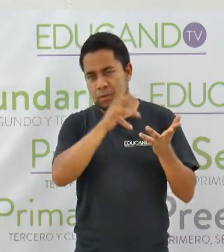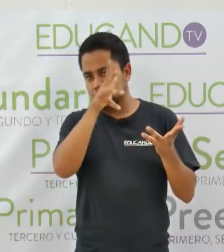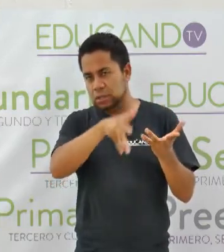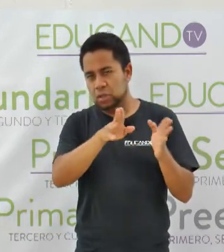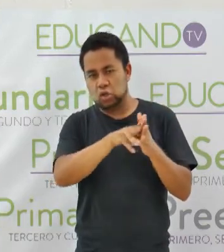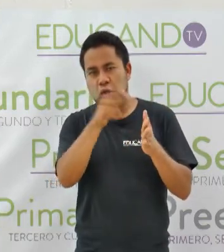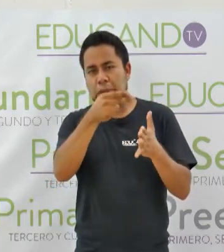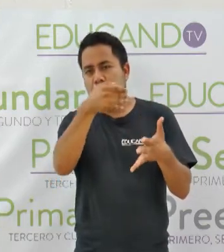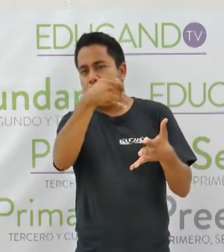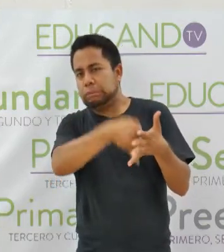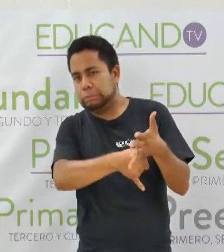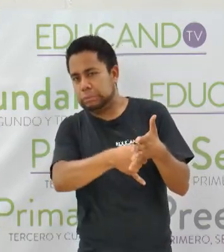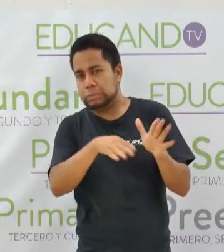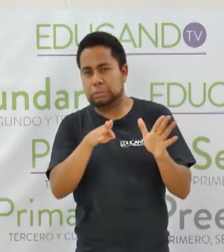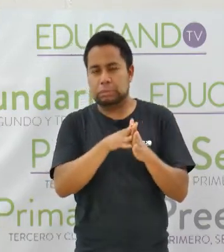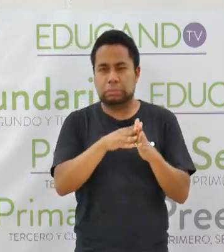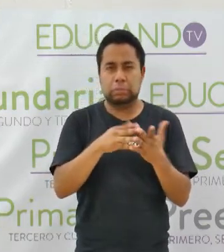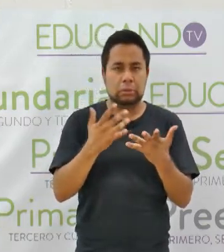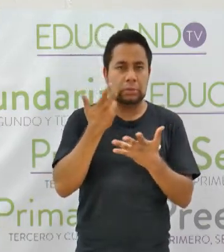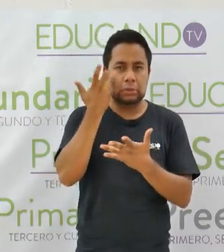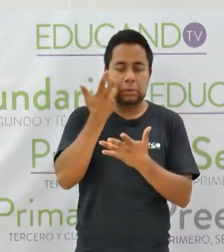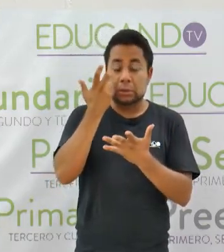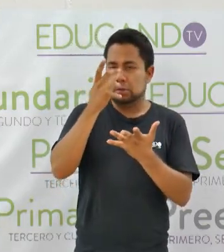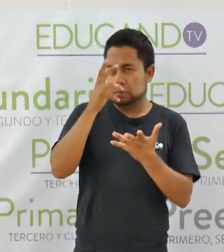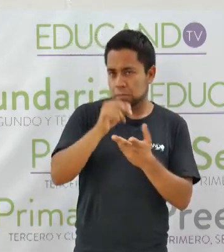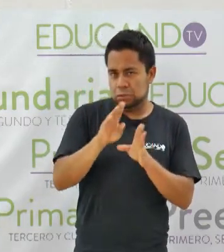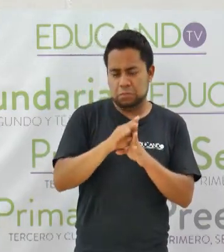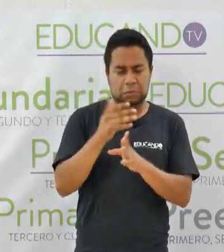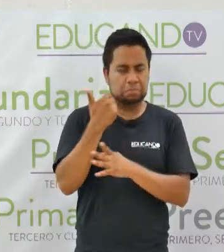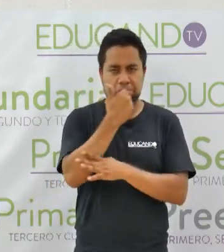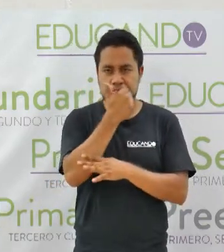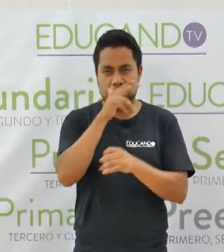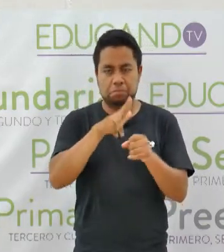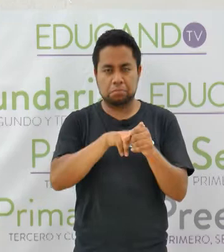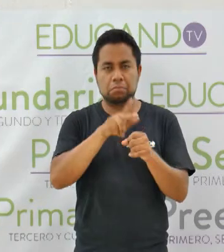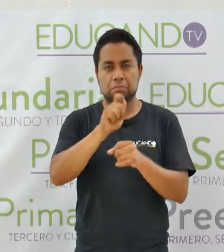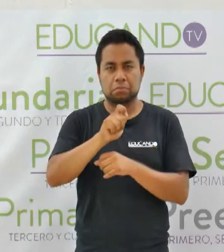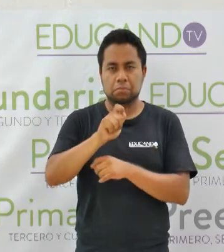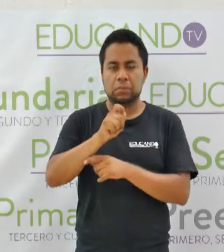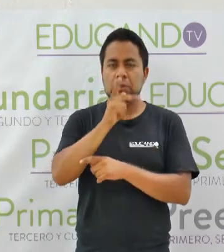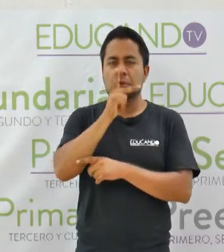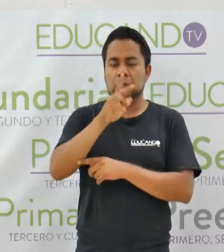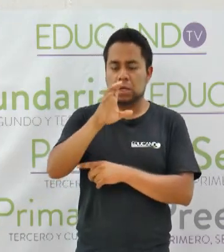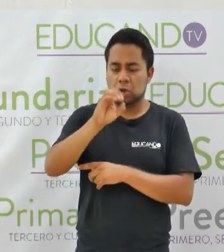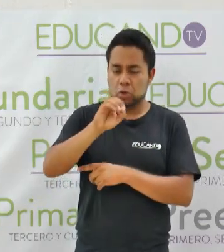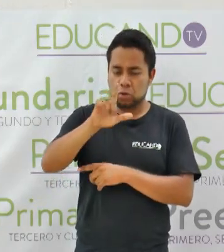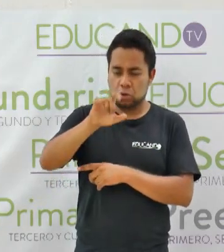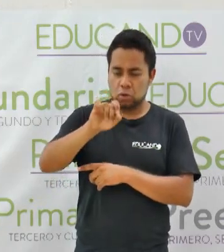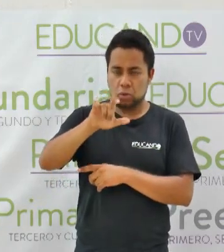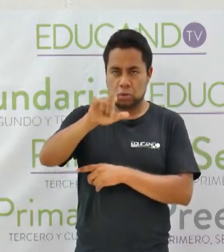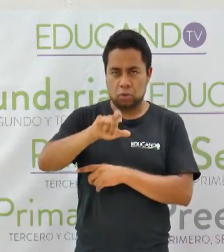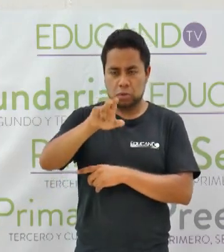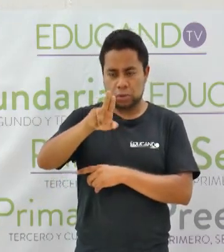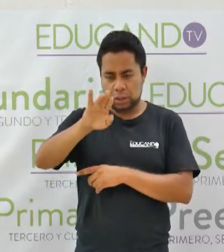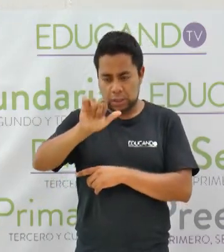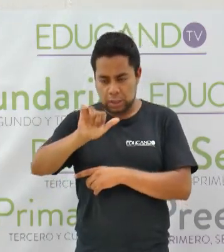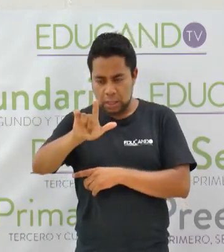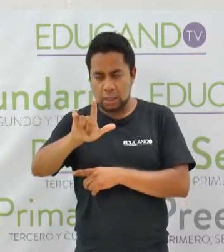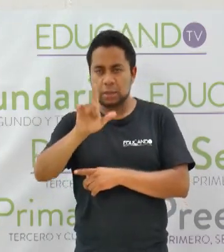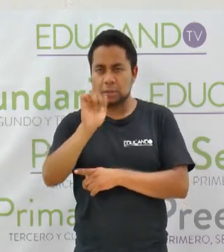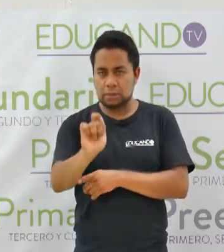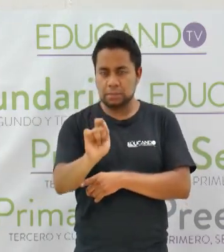de manera coloquial, o en su caso, para que podamos recordar qué significa coloquial, estamos